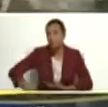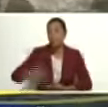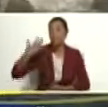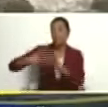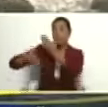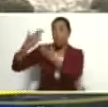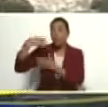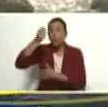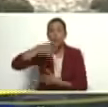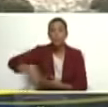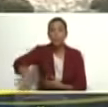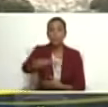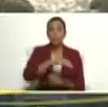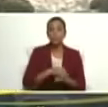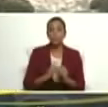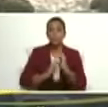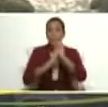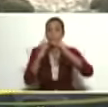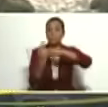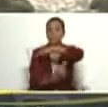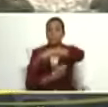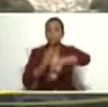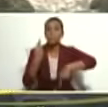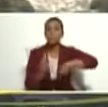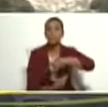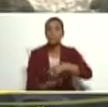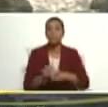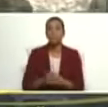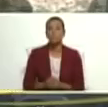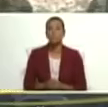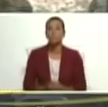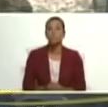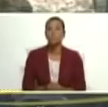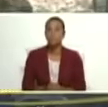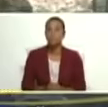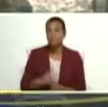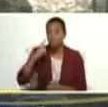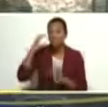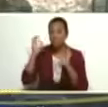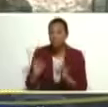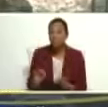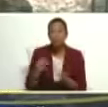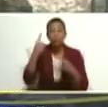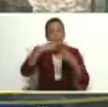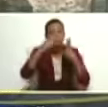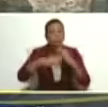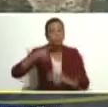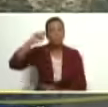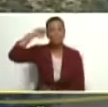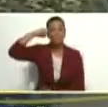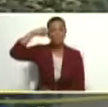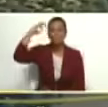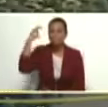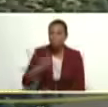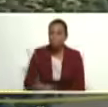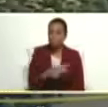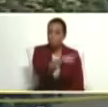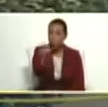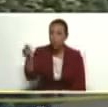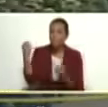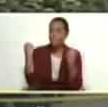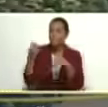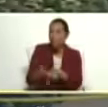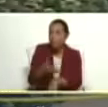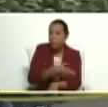de Venezuela, líder revolucionario del mundo. Son muchas cosas por las cuales hay que